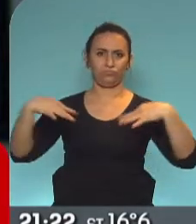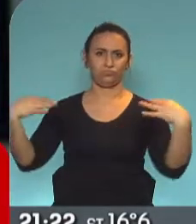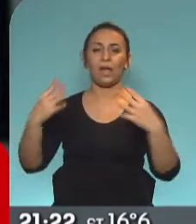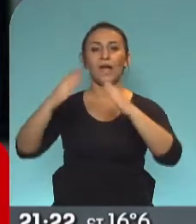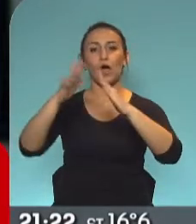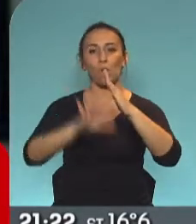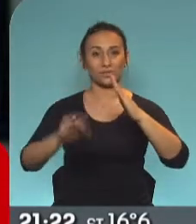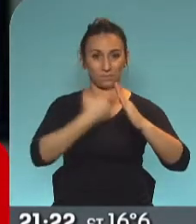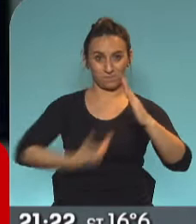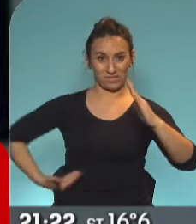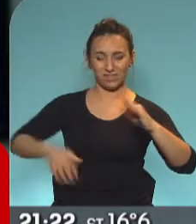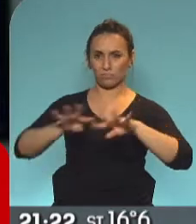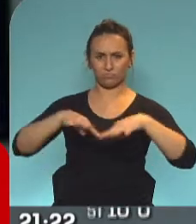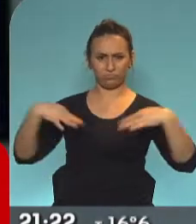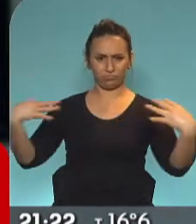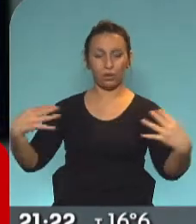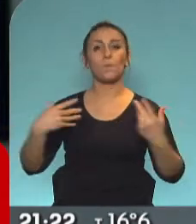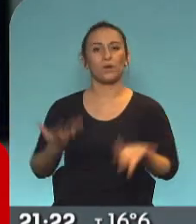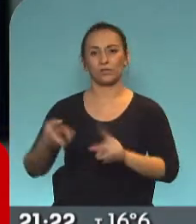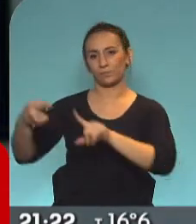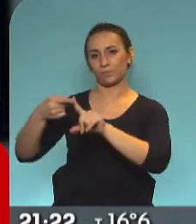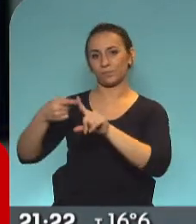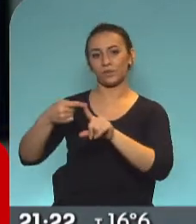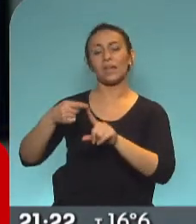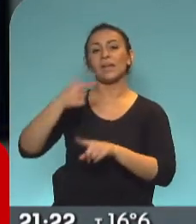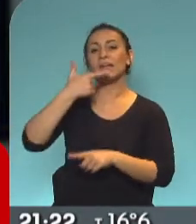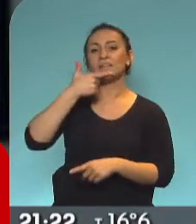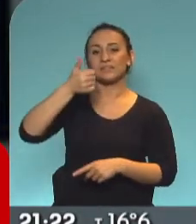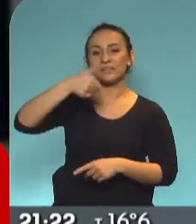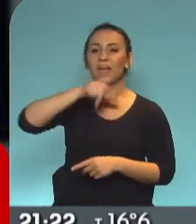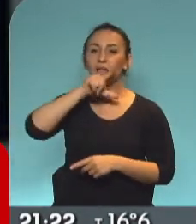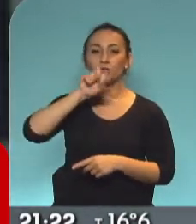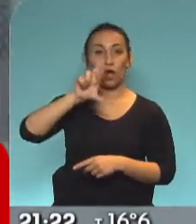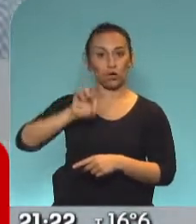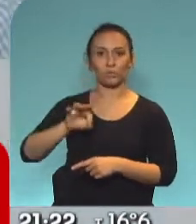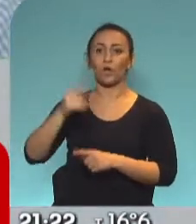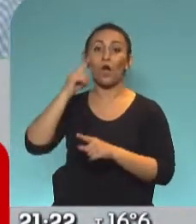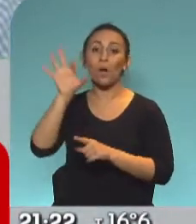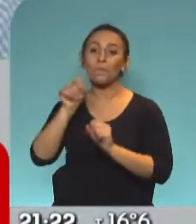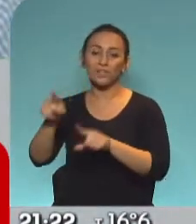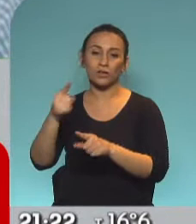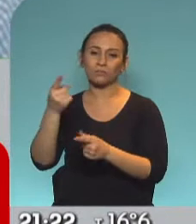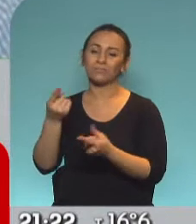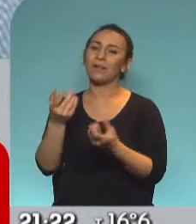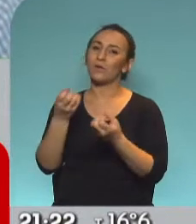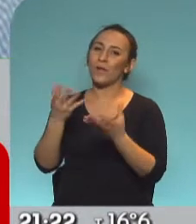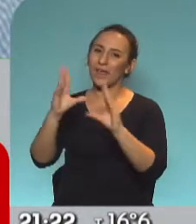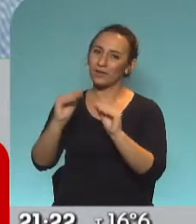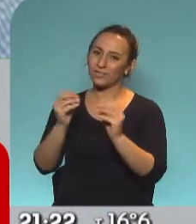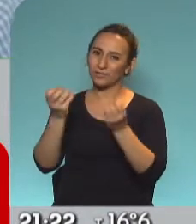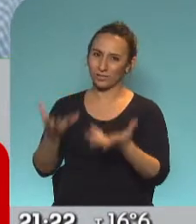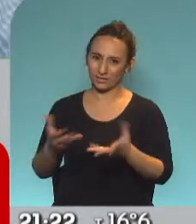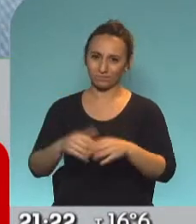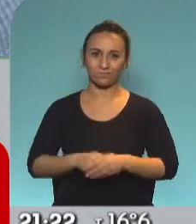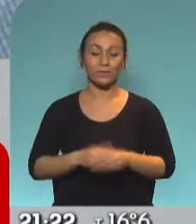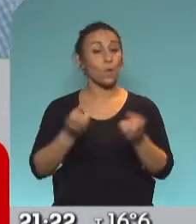Por eso vamos a tomar contacto con Leandro Santoro para conocer cuál es su opinión justamente sobre lo que ha sucedido a lo largo de este día. Leandro, ¿cómo va? Buenas noches.